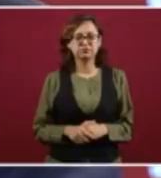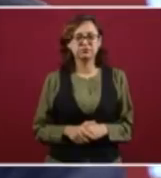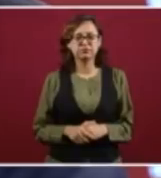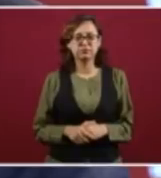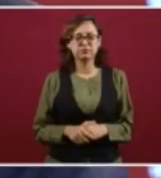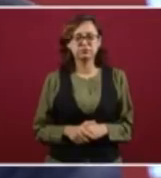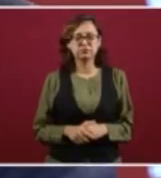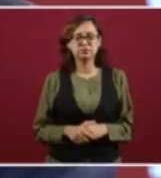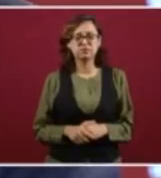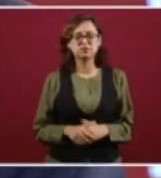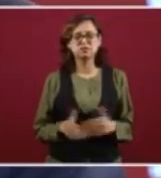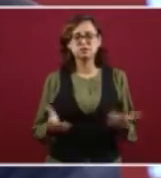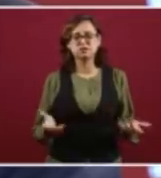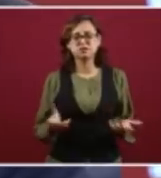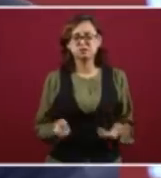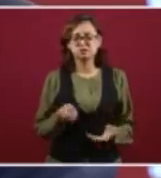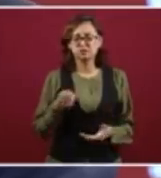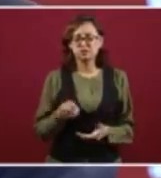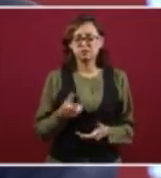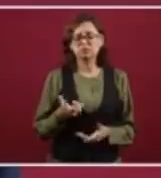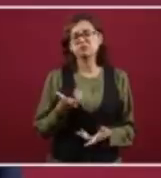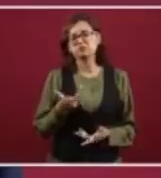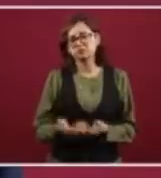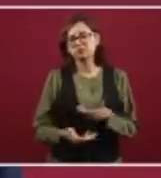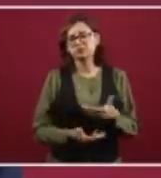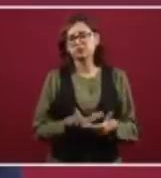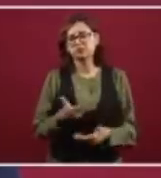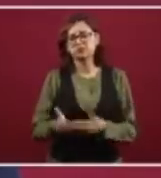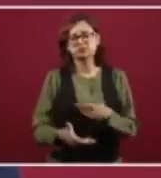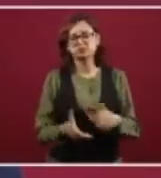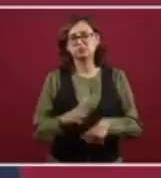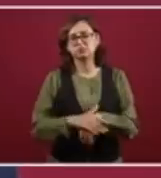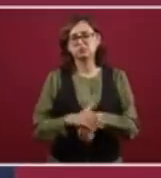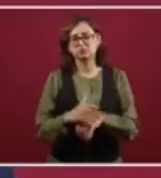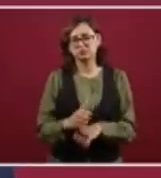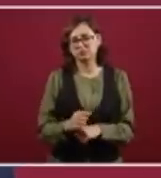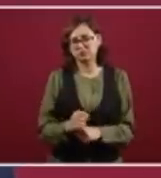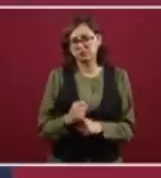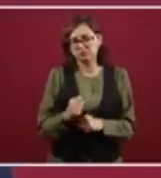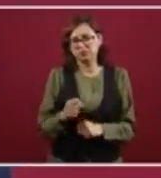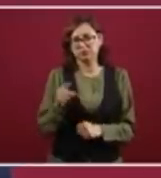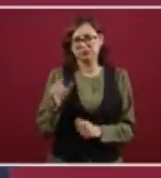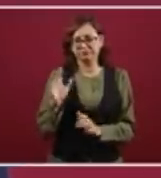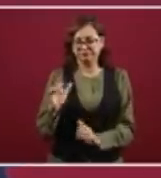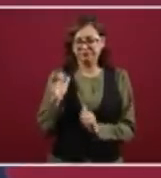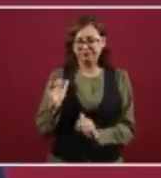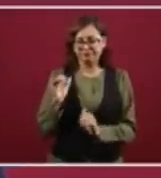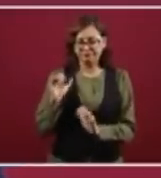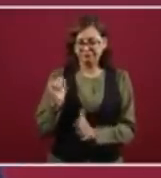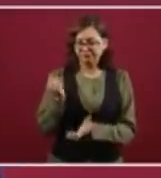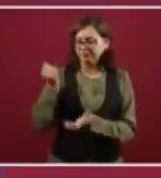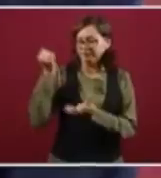Y de esa manera fortalecer la hacienda pública. Tenemos muy buena